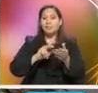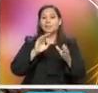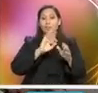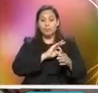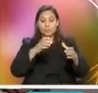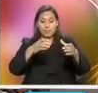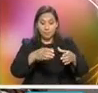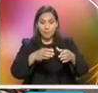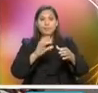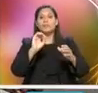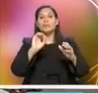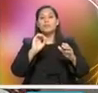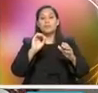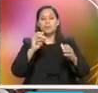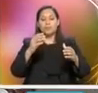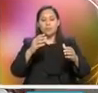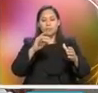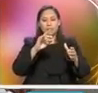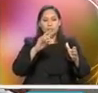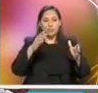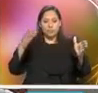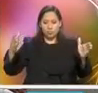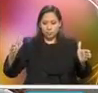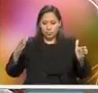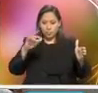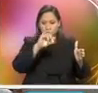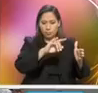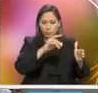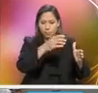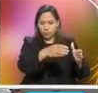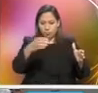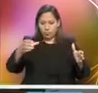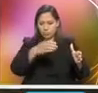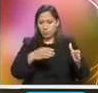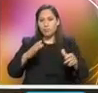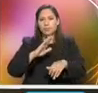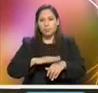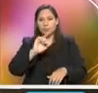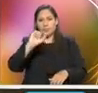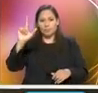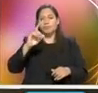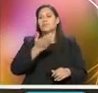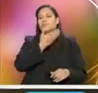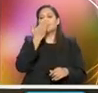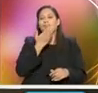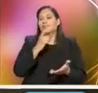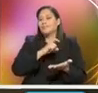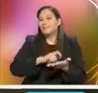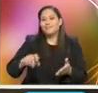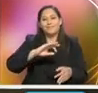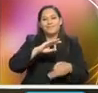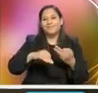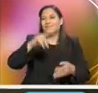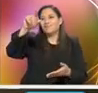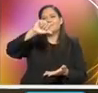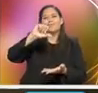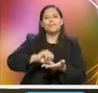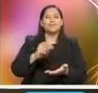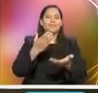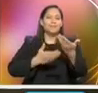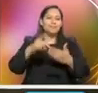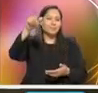sea ya como en una jardinera más profesional. Estamos acostumbrados como que a comprarlo todo en el